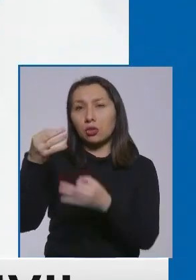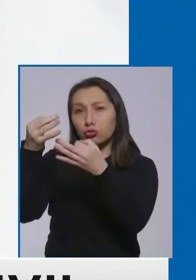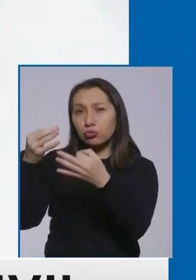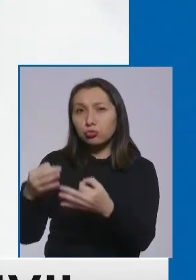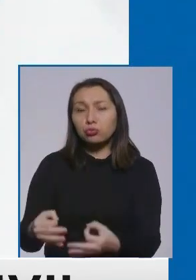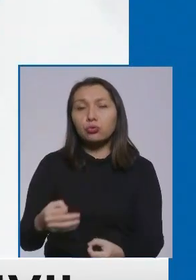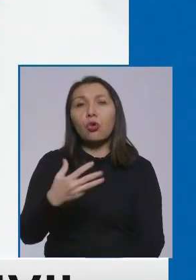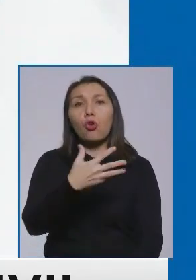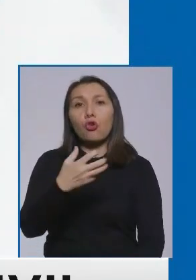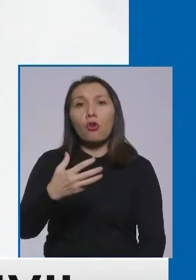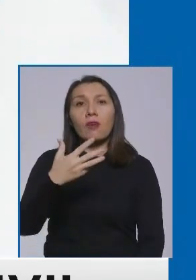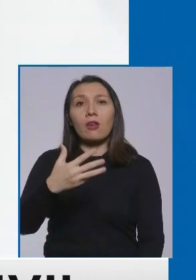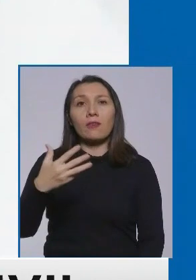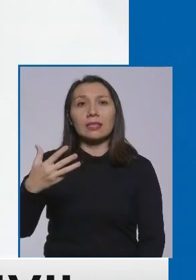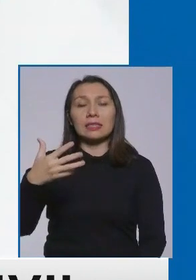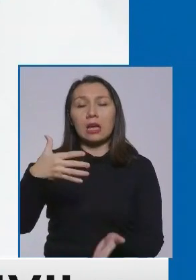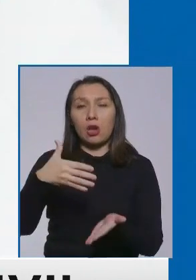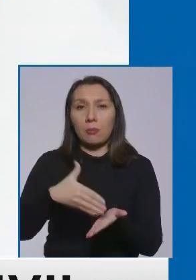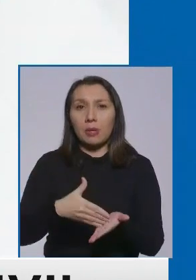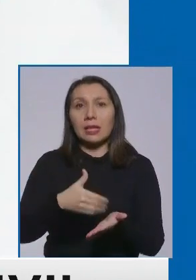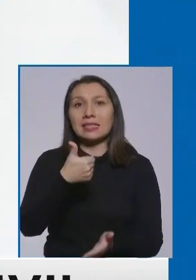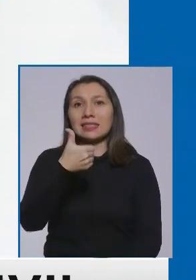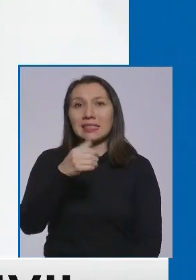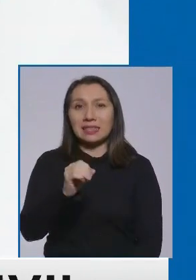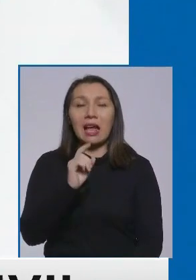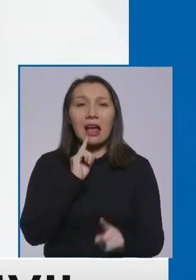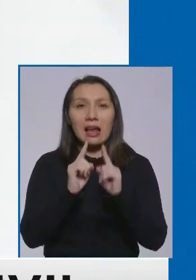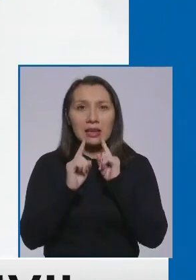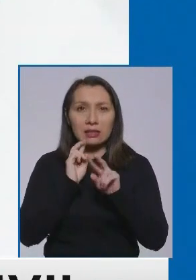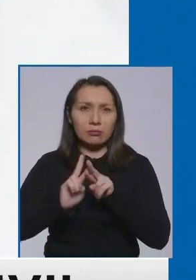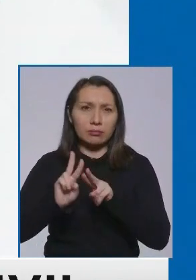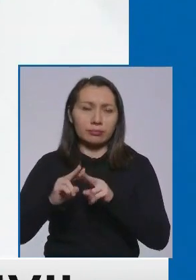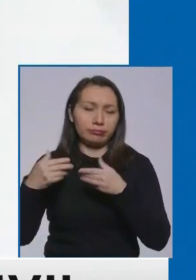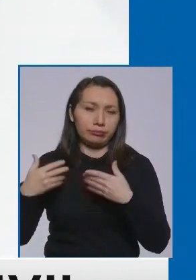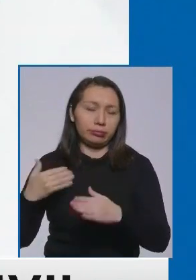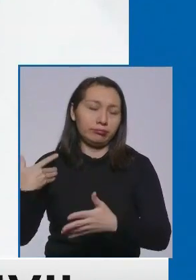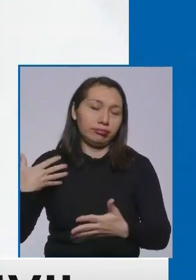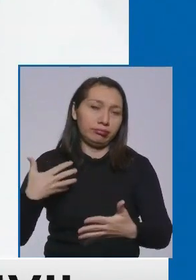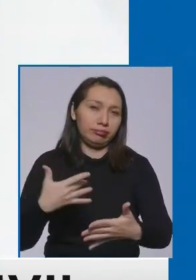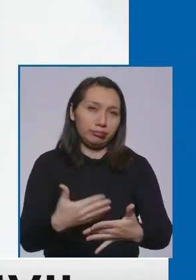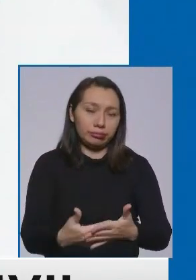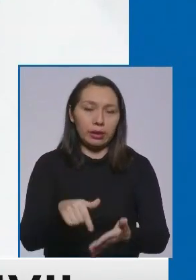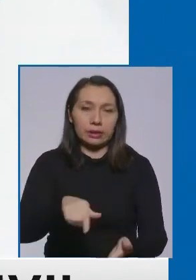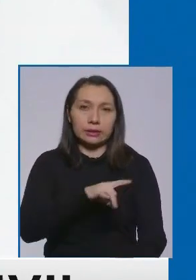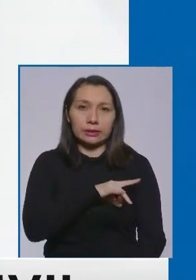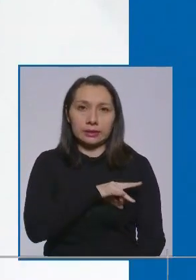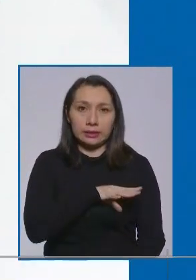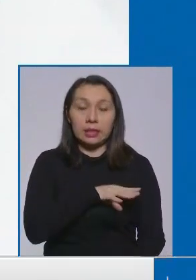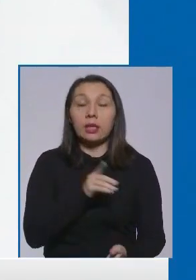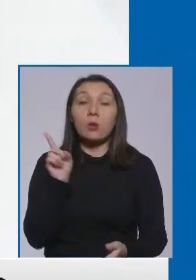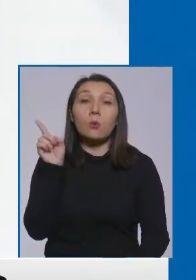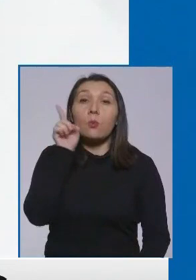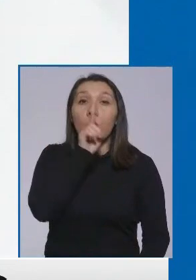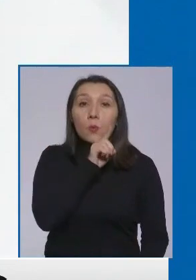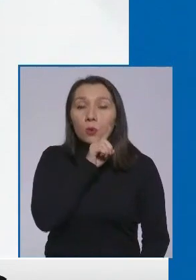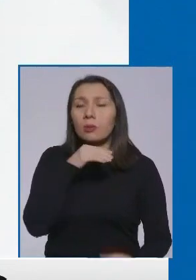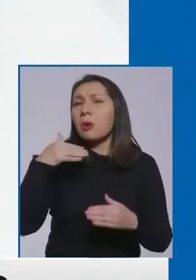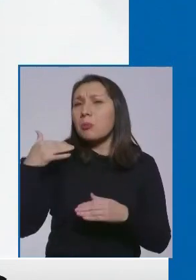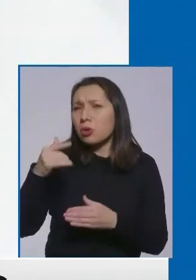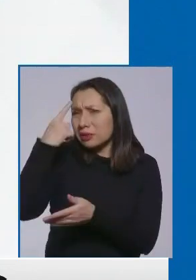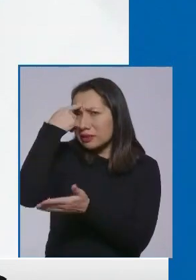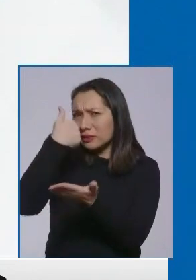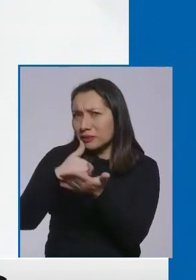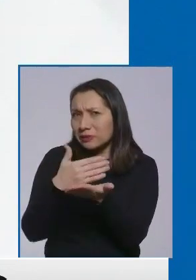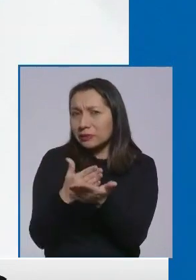de 995 1060 exámenes en nuestro país y finalmente uno de los pilares estratégicos